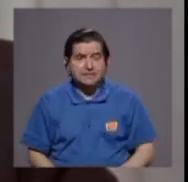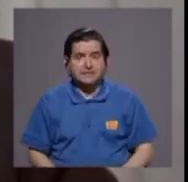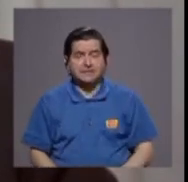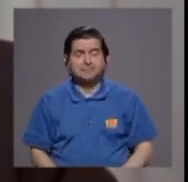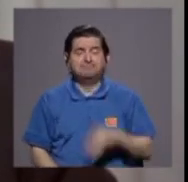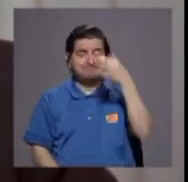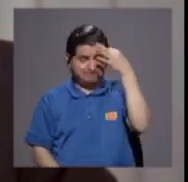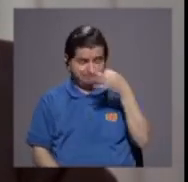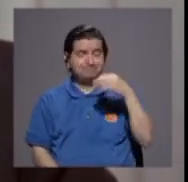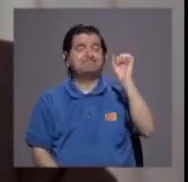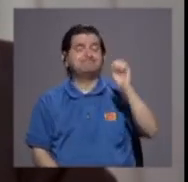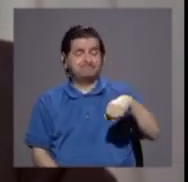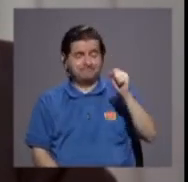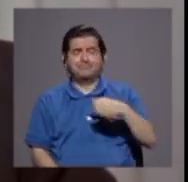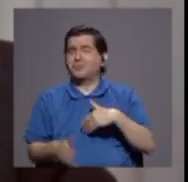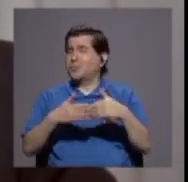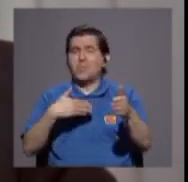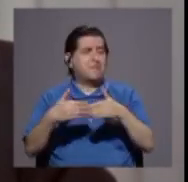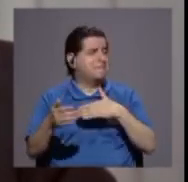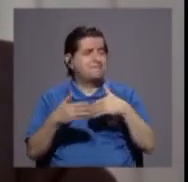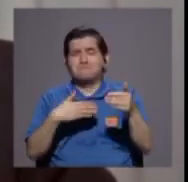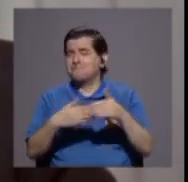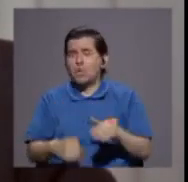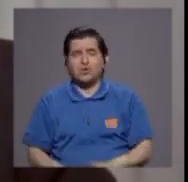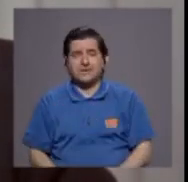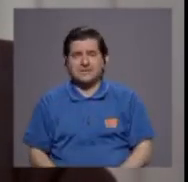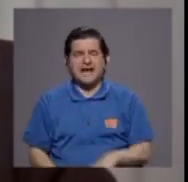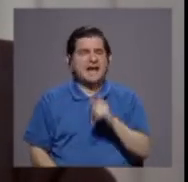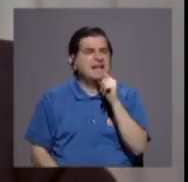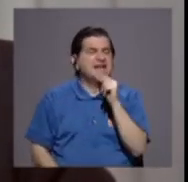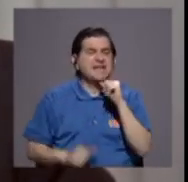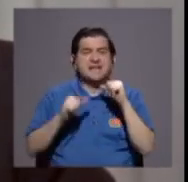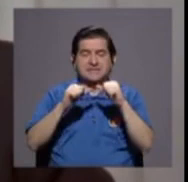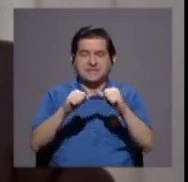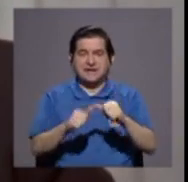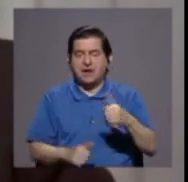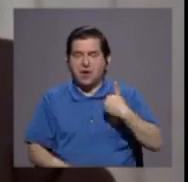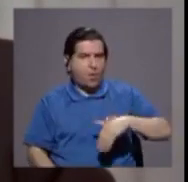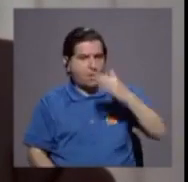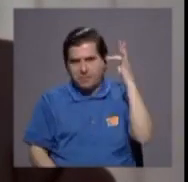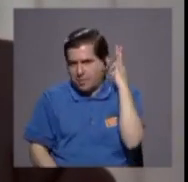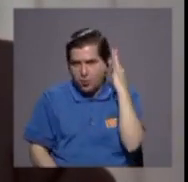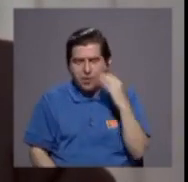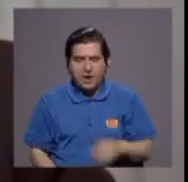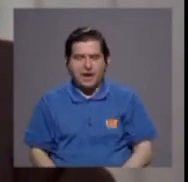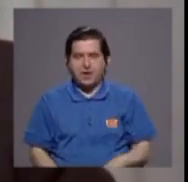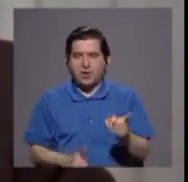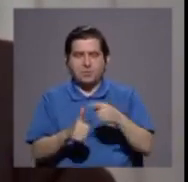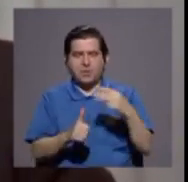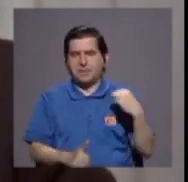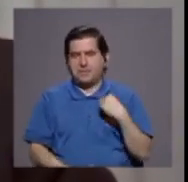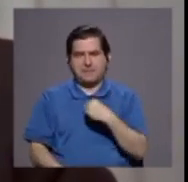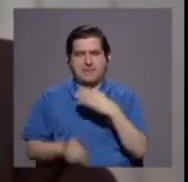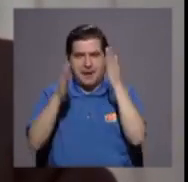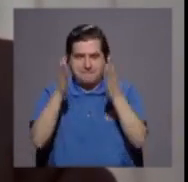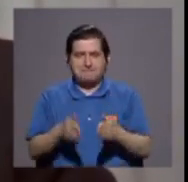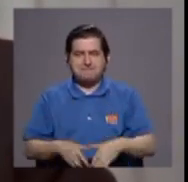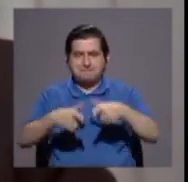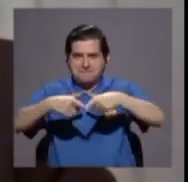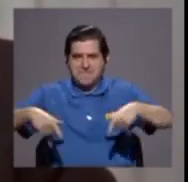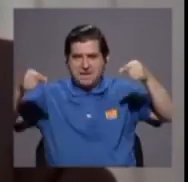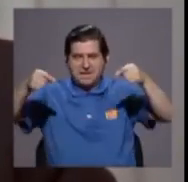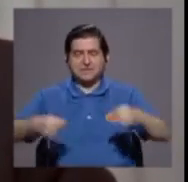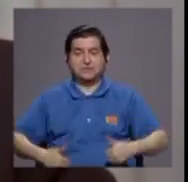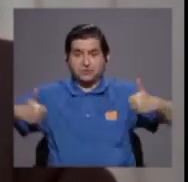que independientemente del siguiente o la siguiente primer ministro en Japón, el